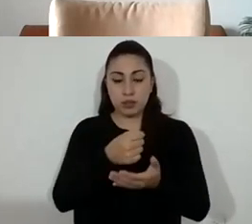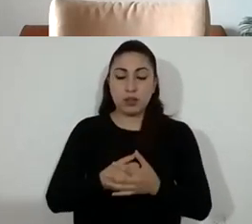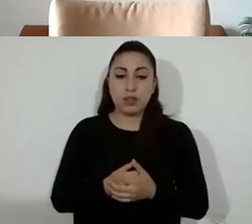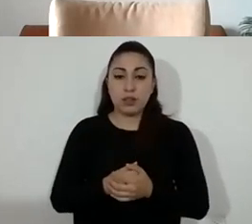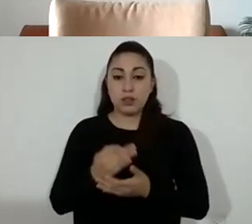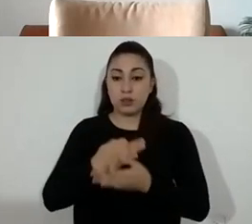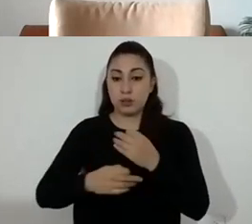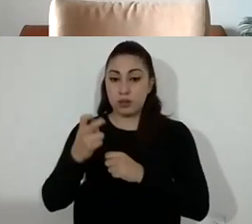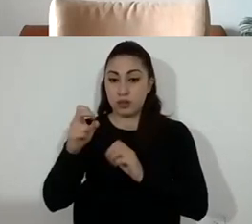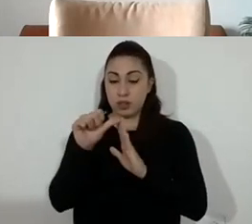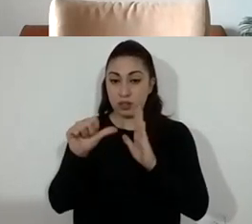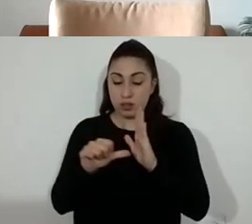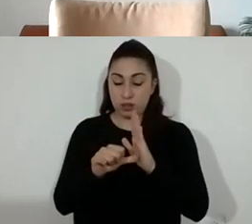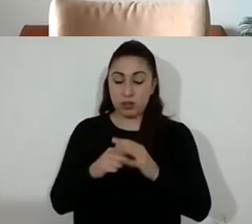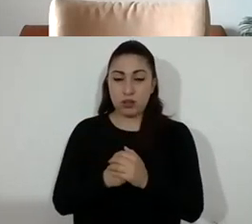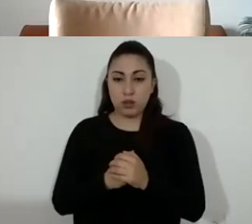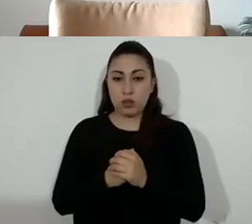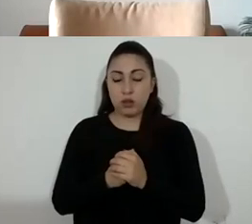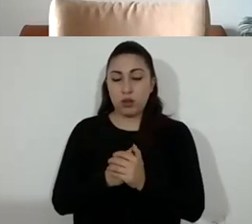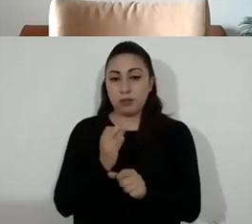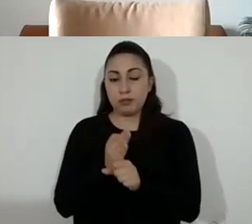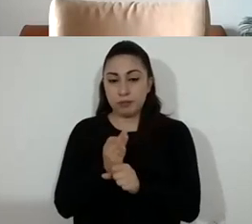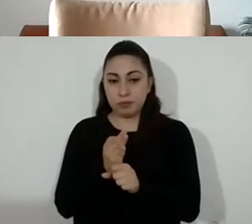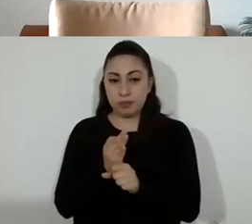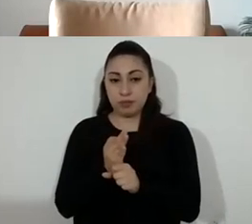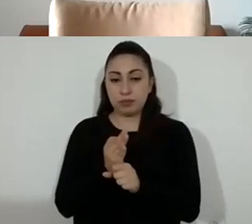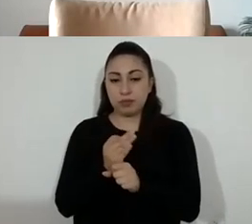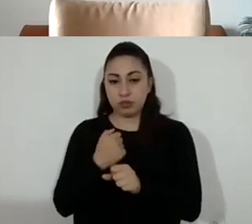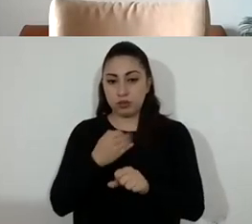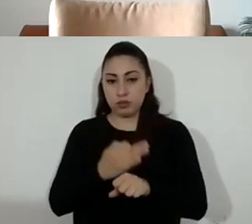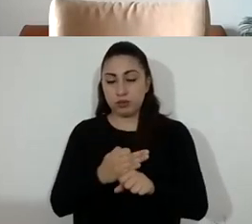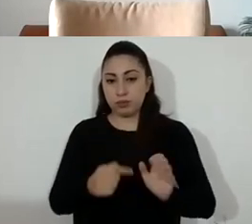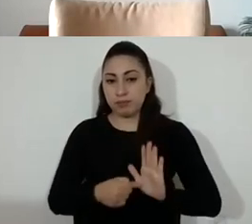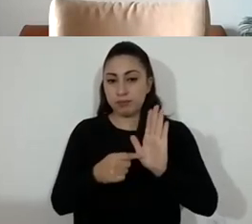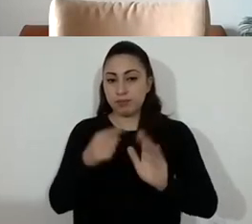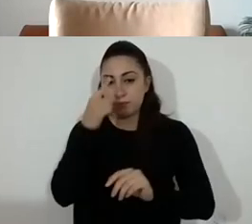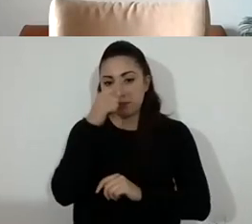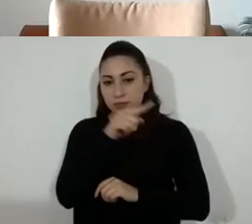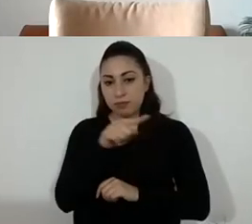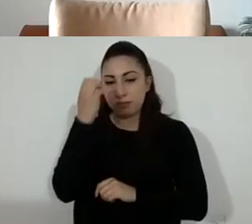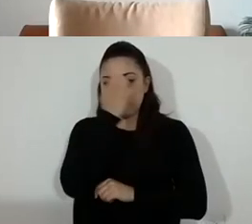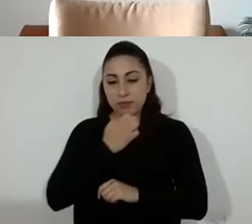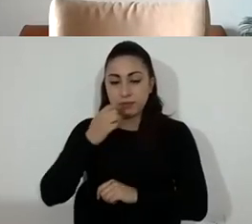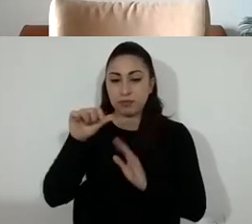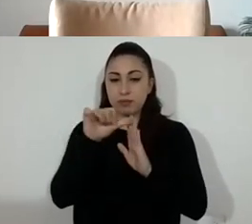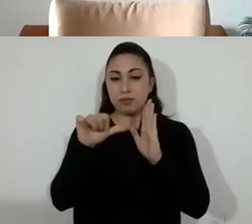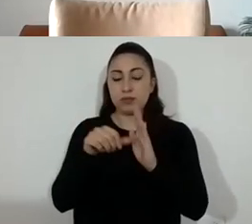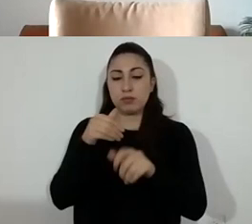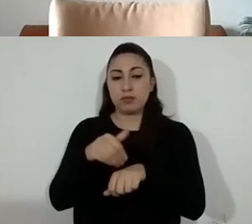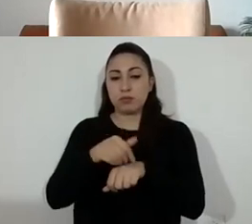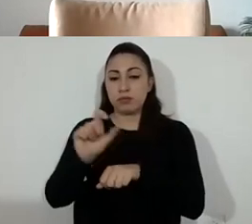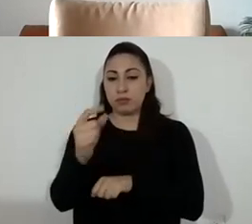Estos artículos me voy a permitir analizar. El artículo